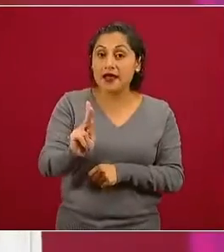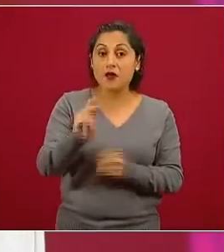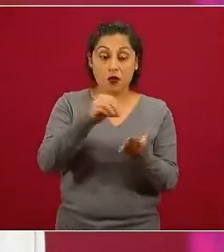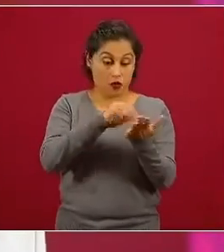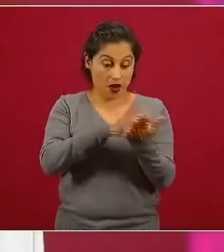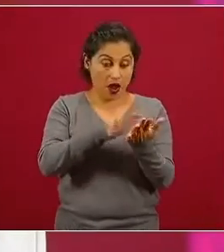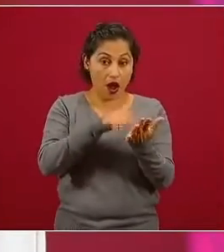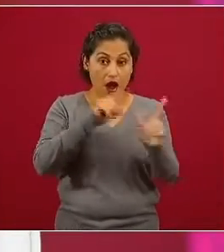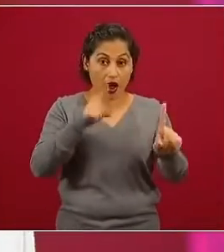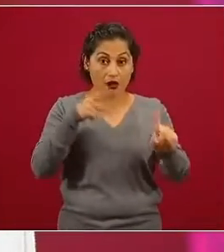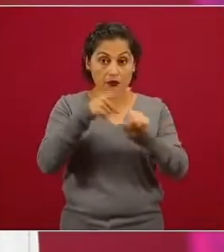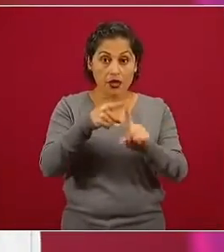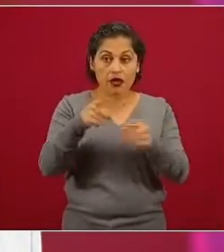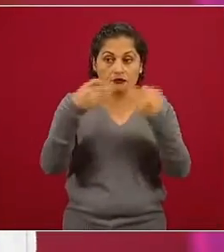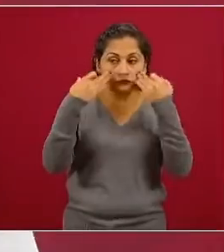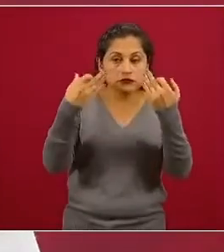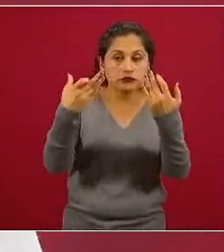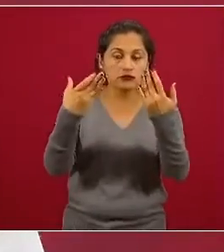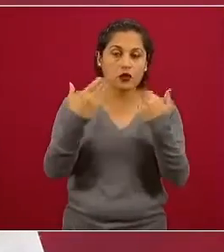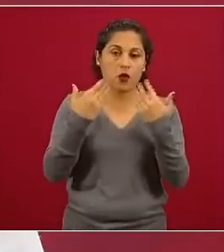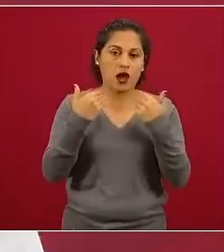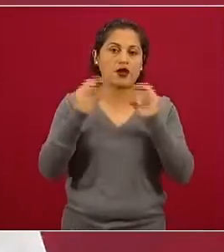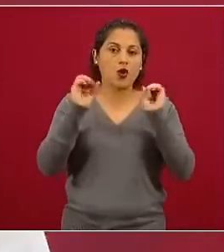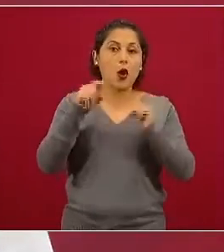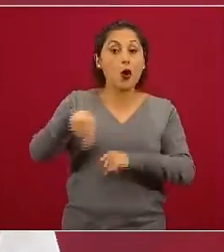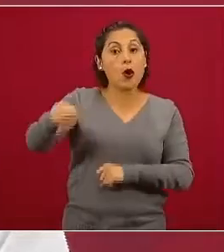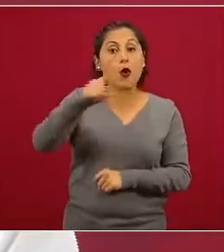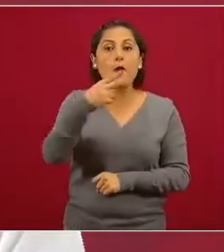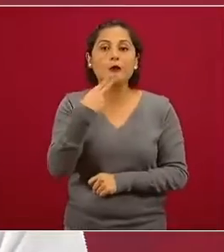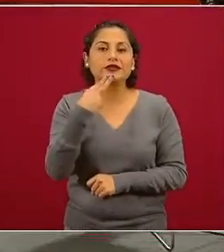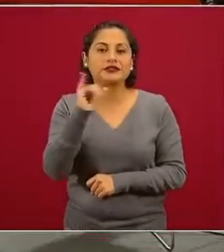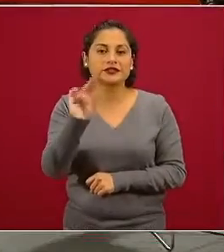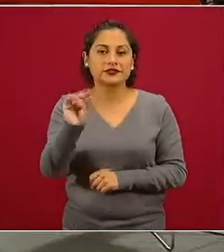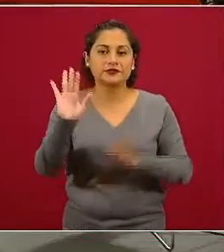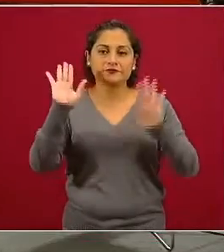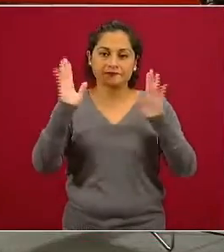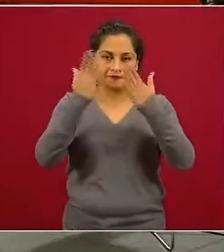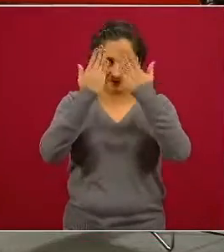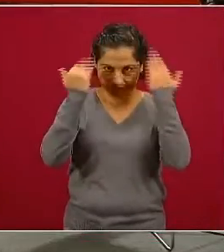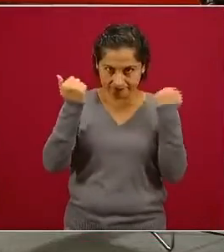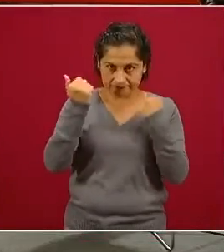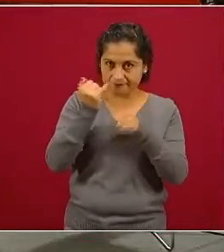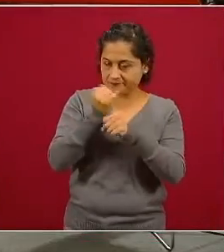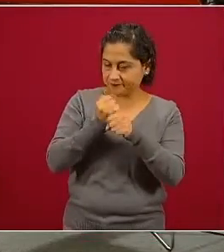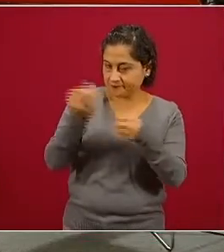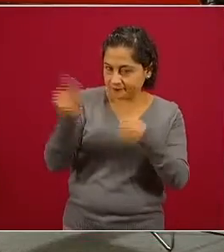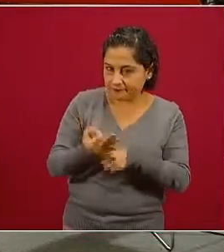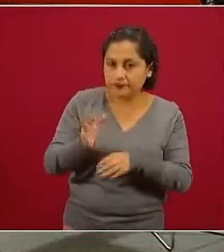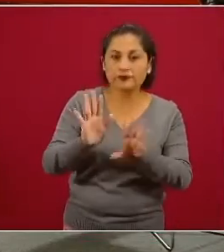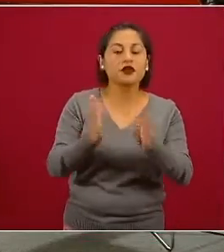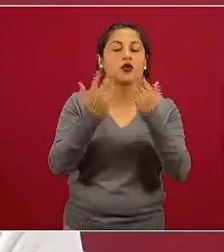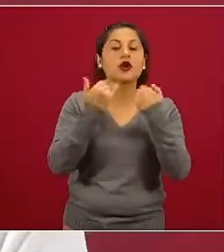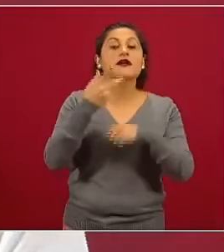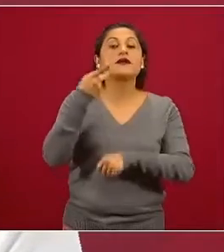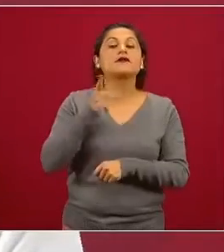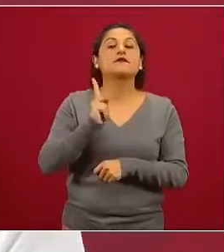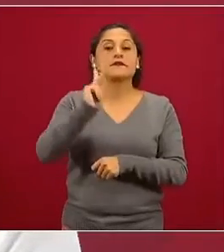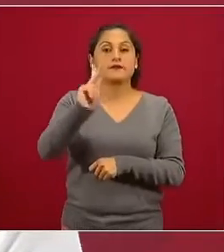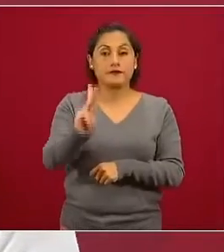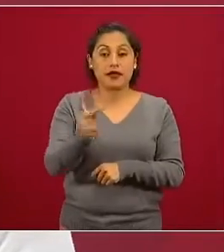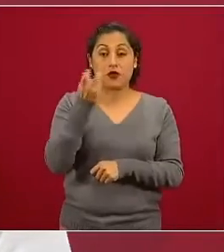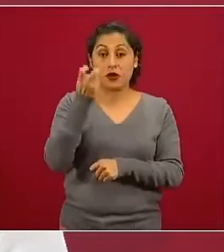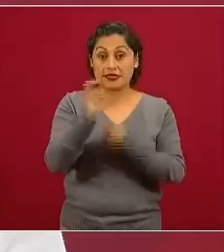construir bebederos en las escuelas del nivel básico. Primero, no se conoce qué pasó con ese dinero, si se pusieron los bebederos. Sí tenemos constatación